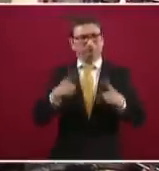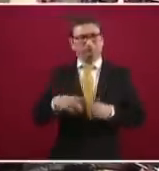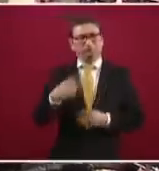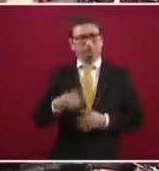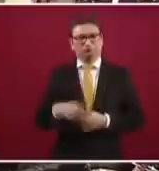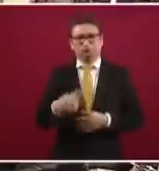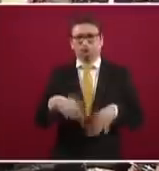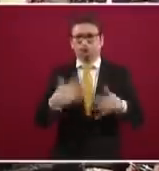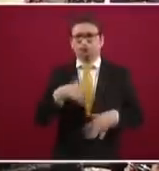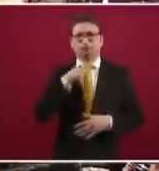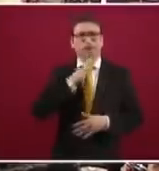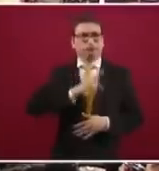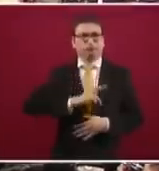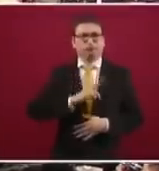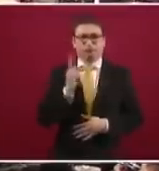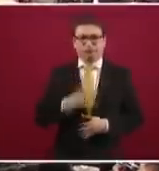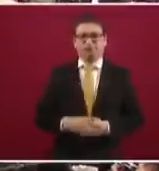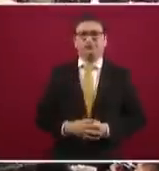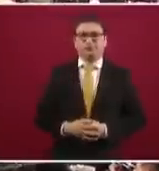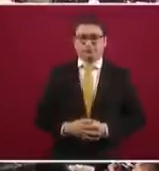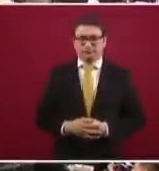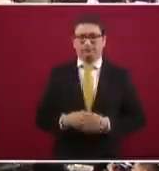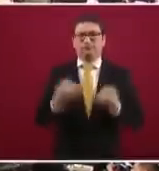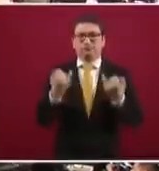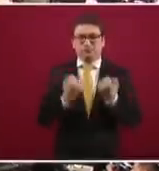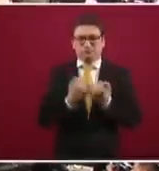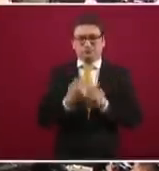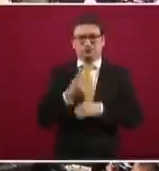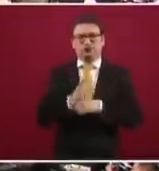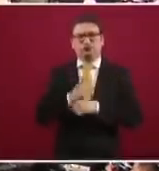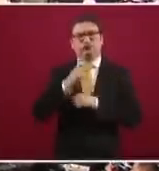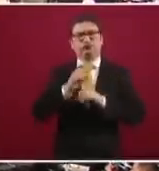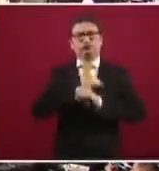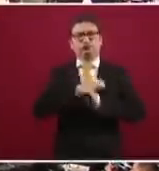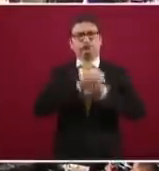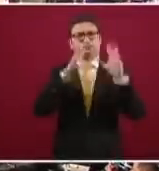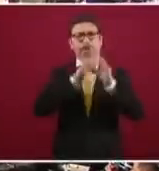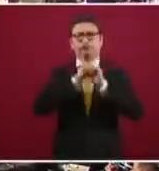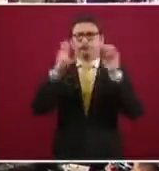y los fuegos pirotécnicos,